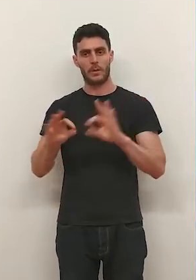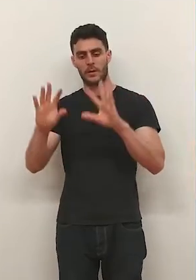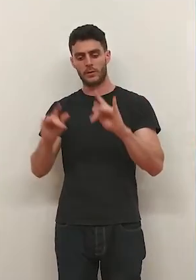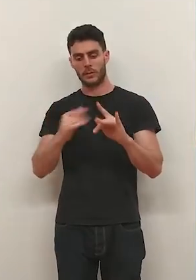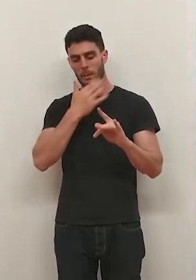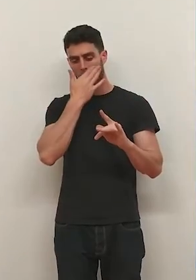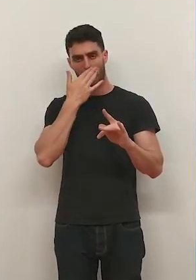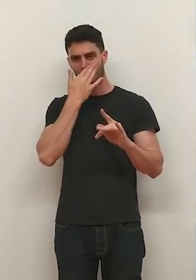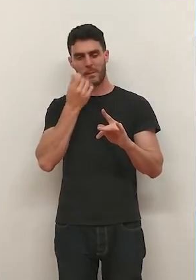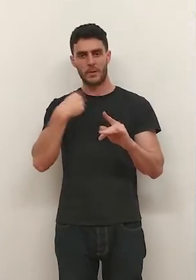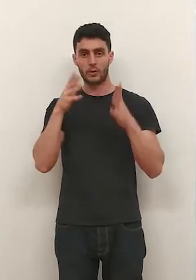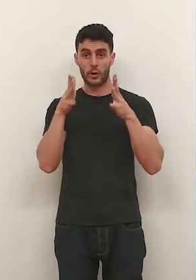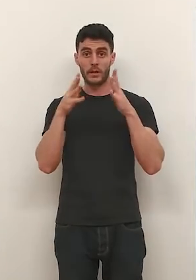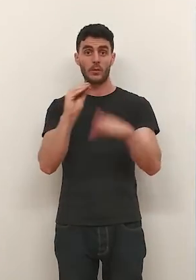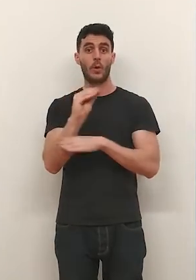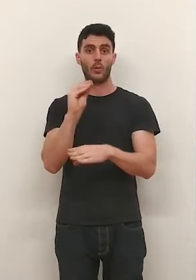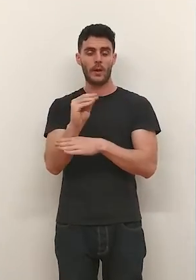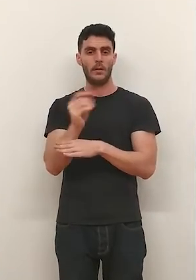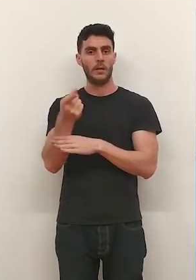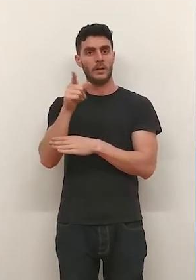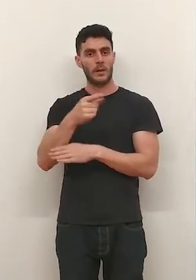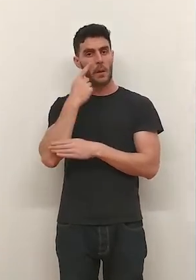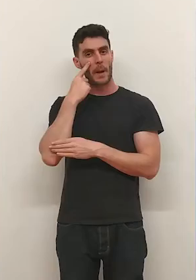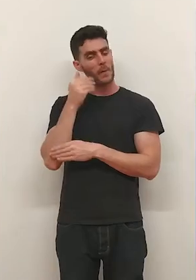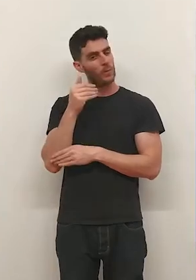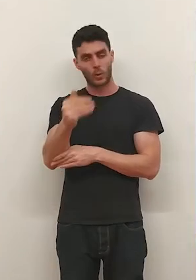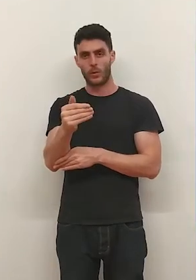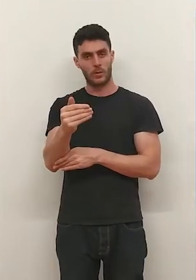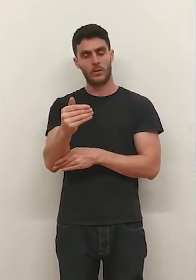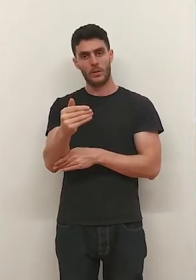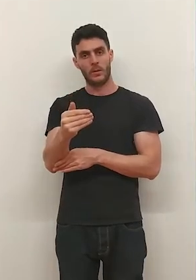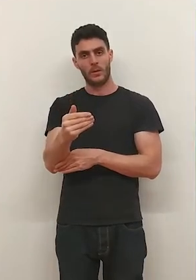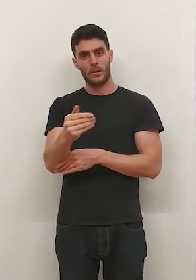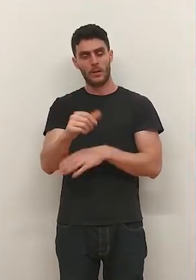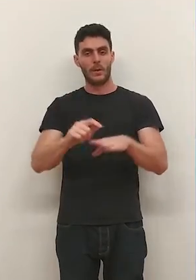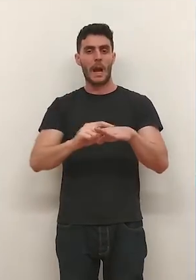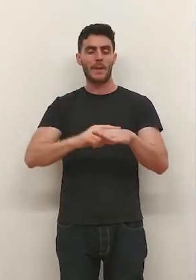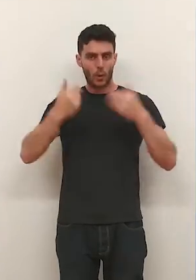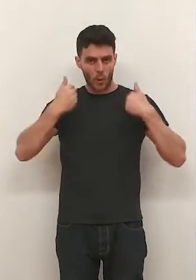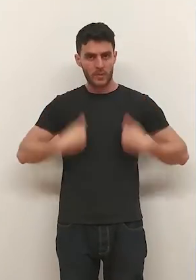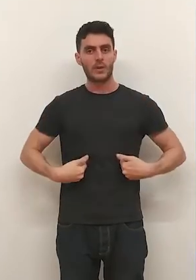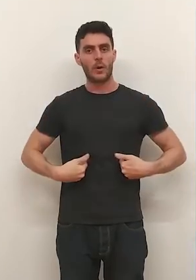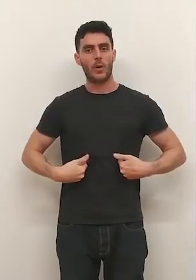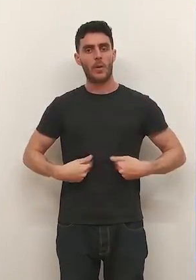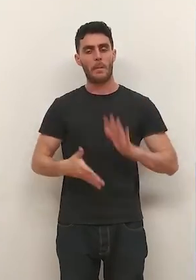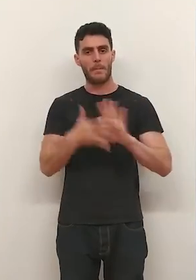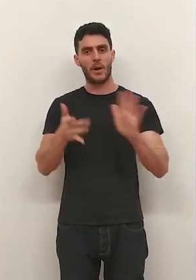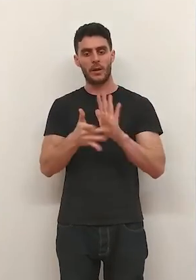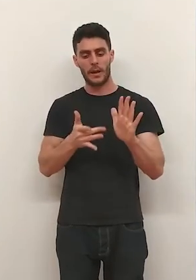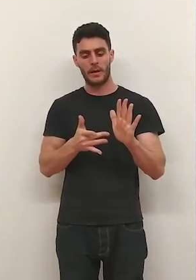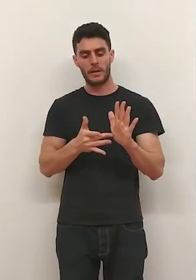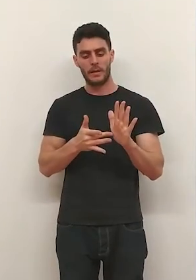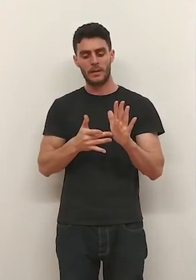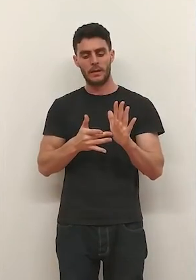sí, tenemos que estar muy atentos y un poco la clave puede estar ahí, en ese aspecto físico, en esa velocidad, en